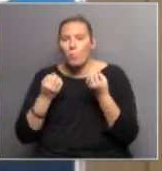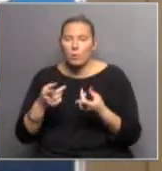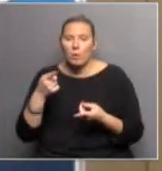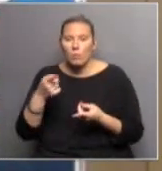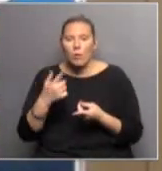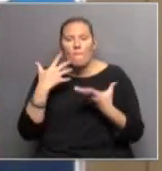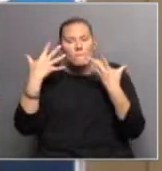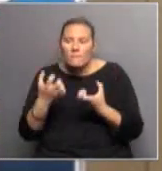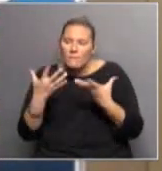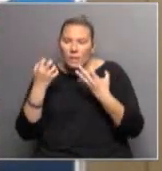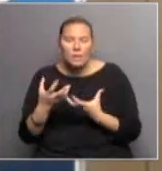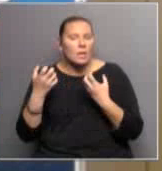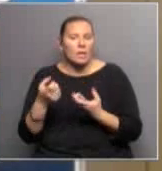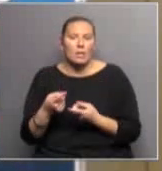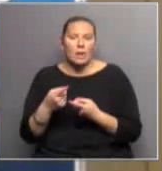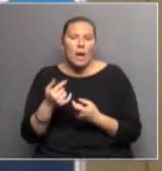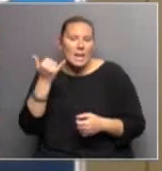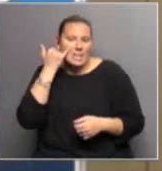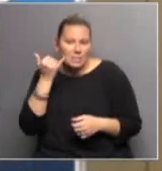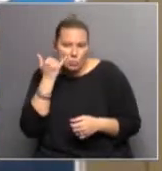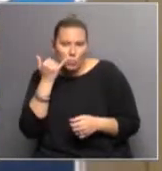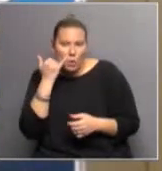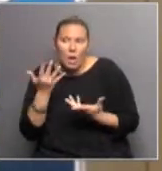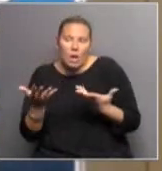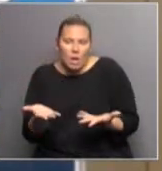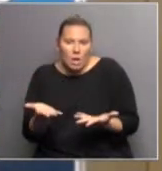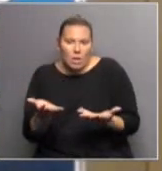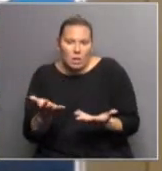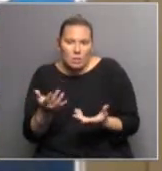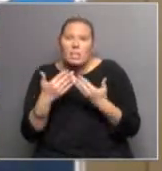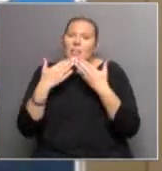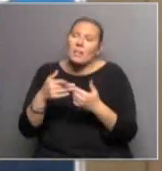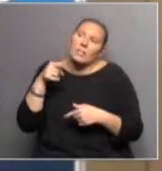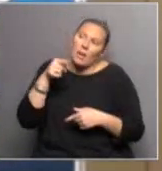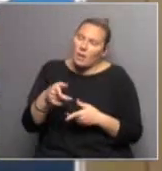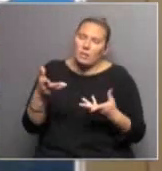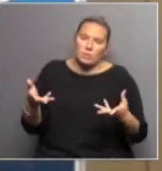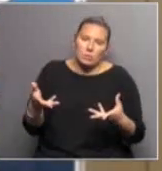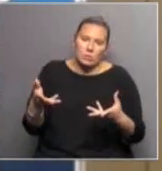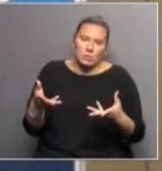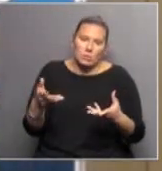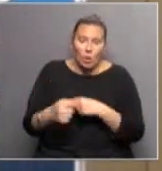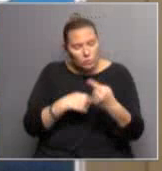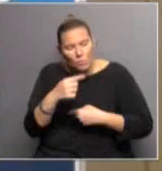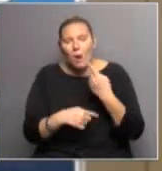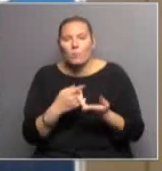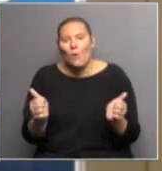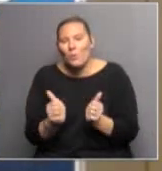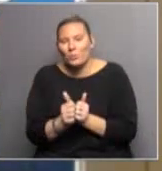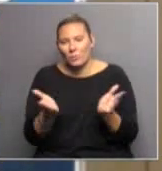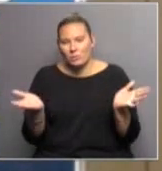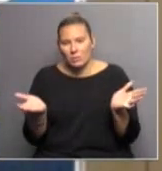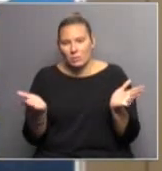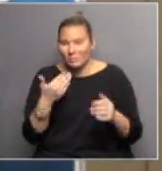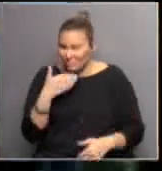metés toda la onda a nuestra sexualidad y bueno, gracias a eso seguimos estando juntos.